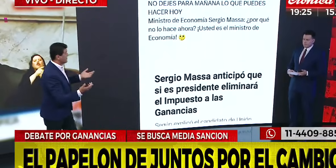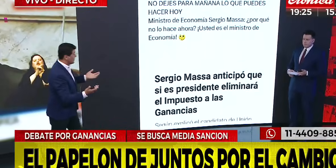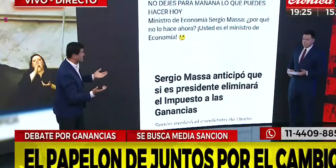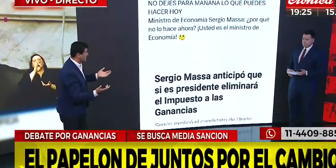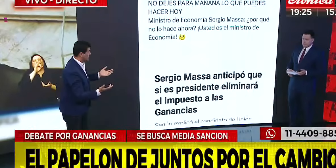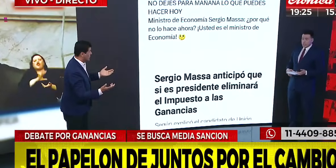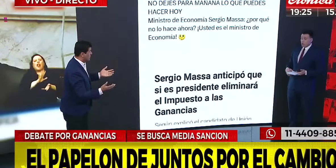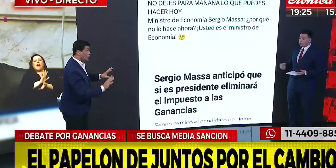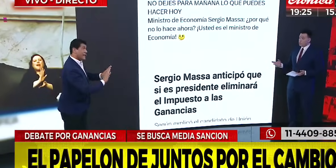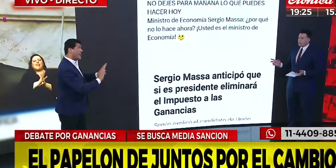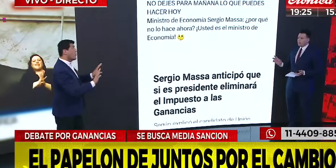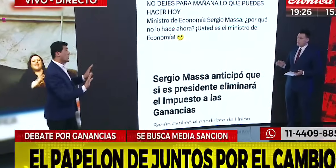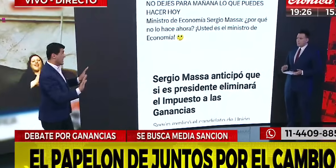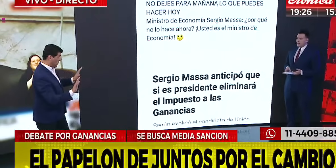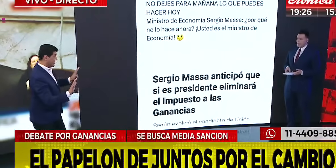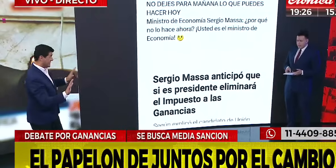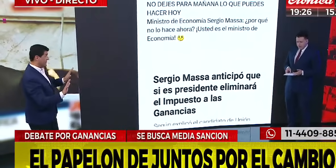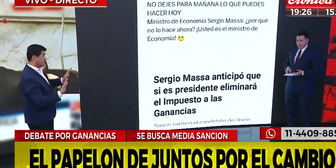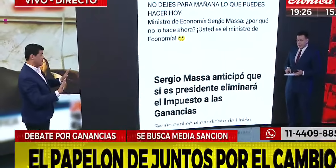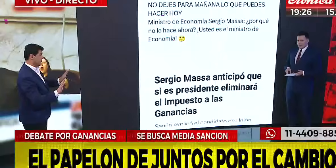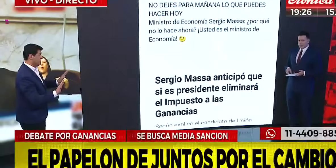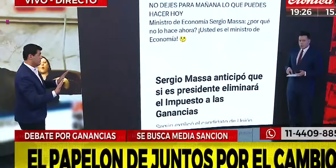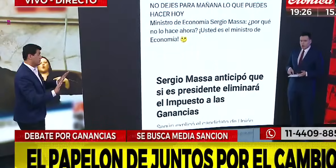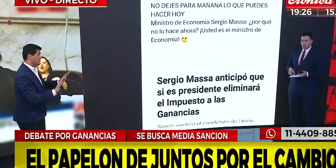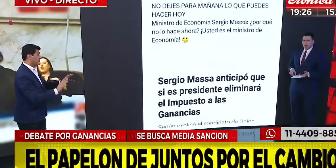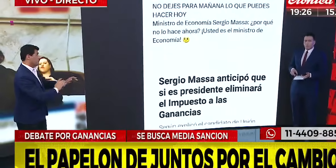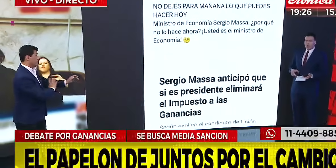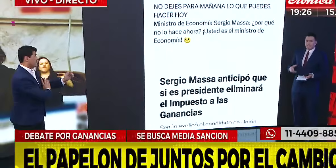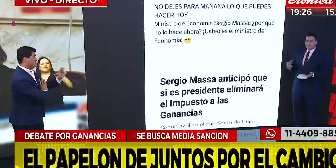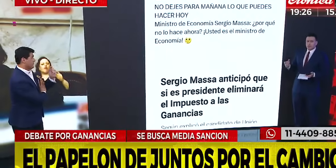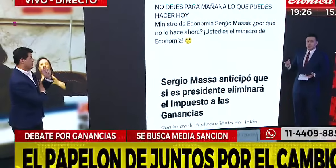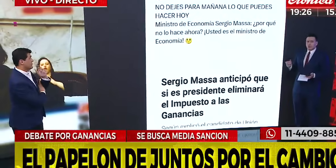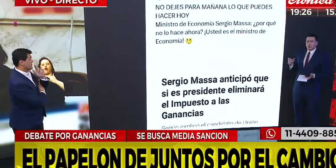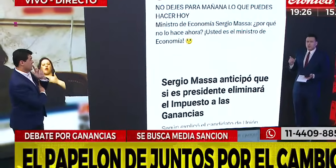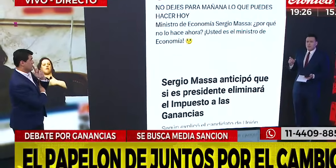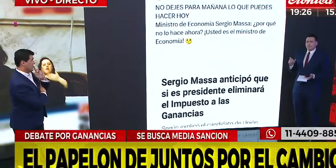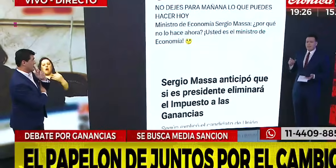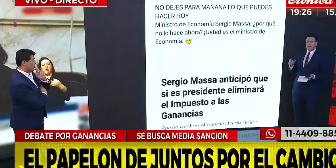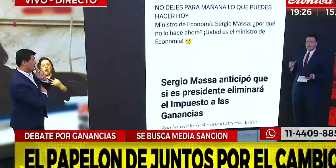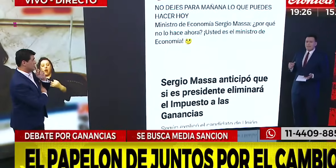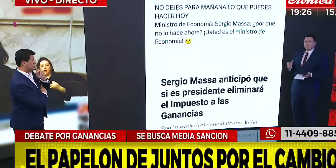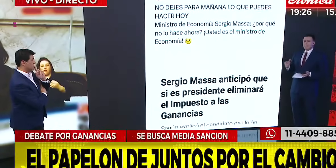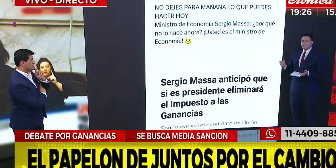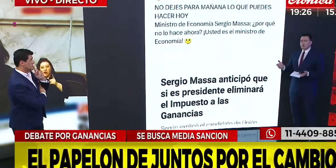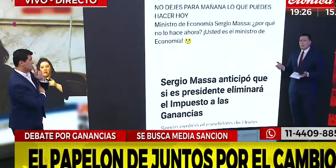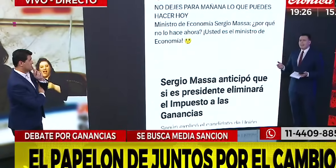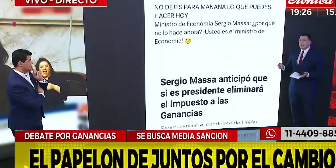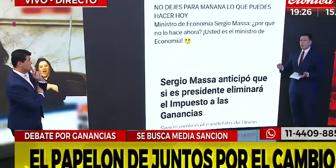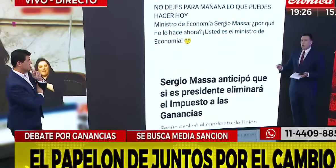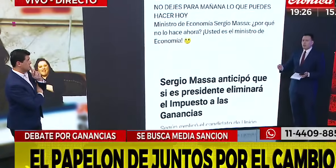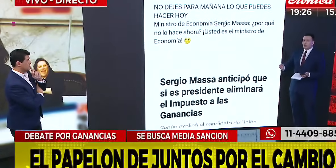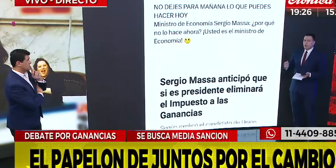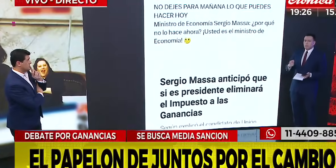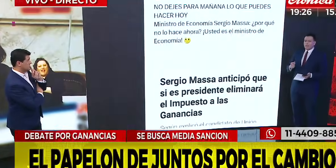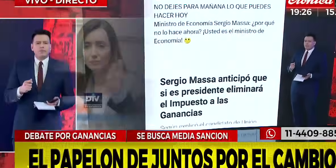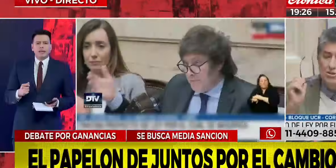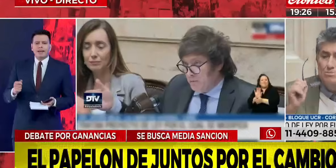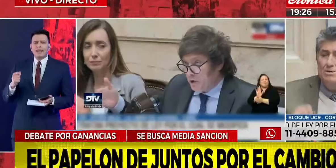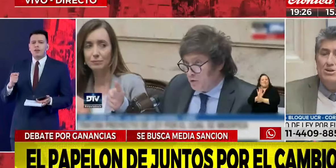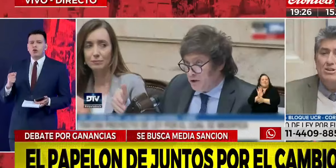Cosa que terminó haciendo. Sí, lo dejó una gran jugada política. Claramente, porque los dejó muy expuestos. Incluso Massa, de alguna manera, cuando